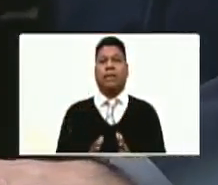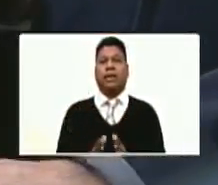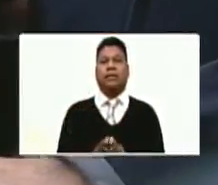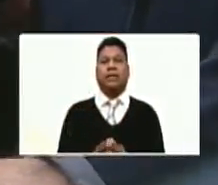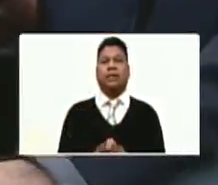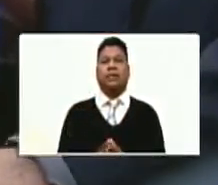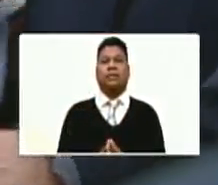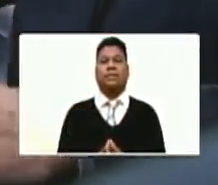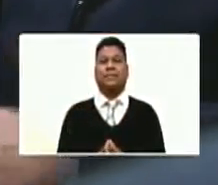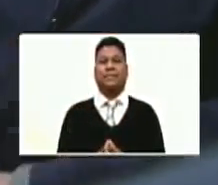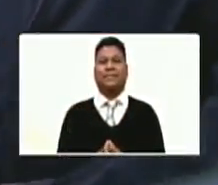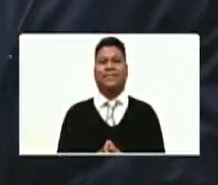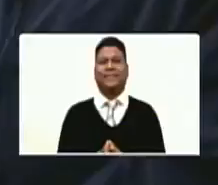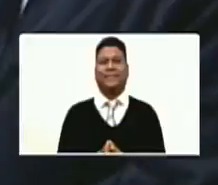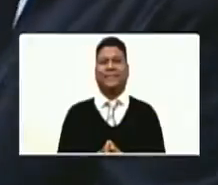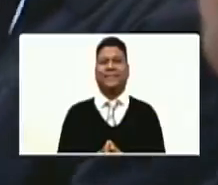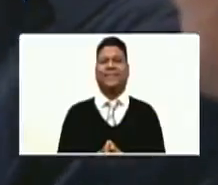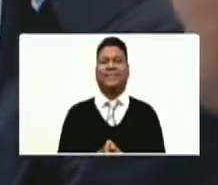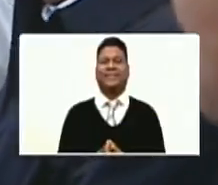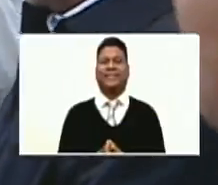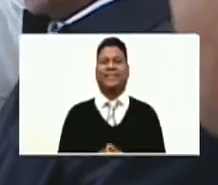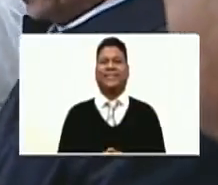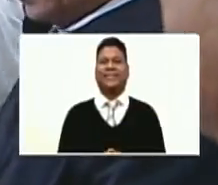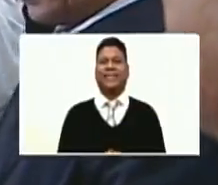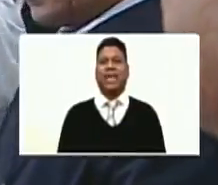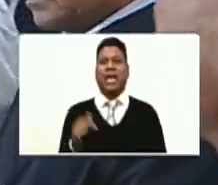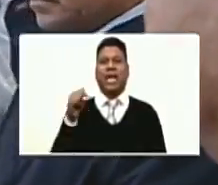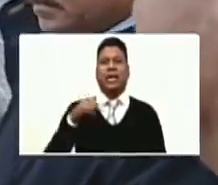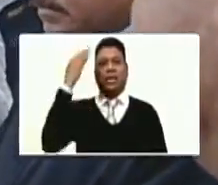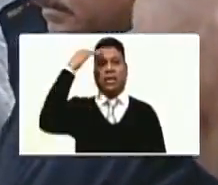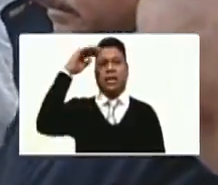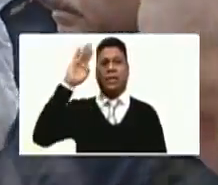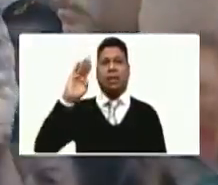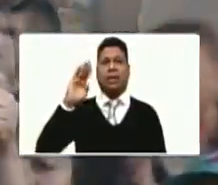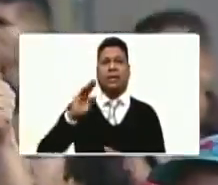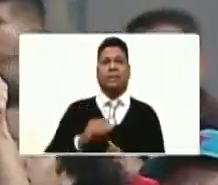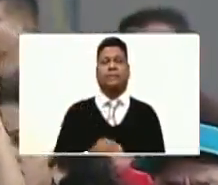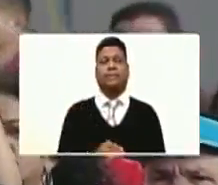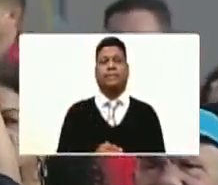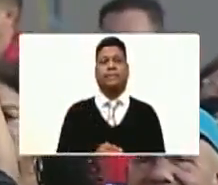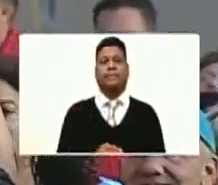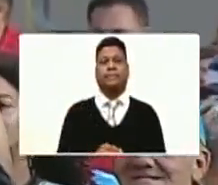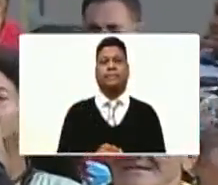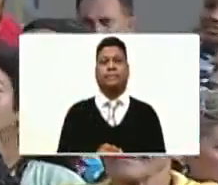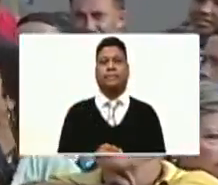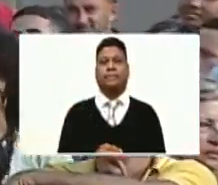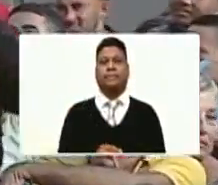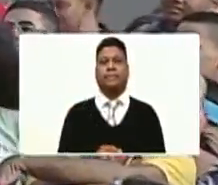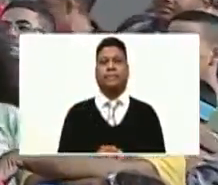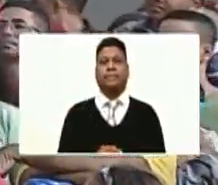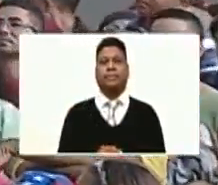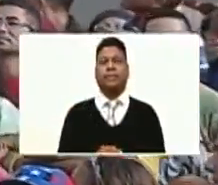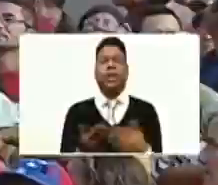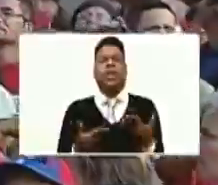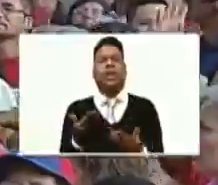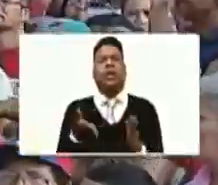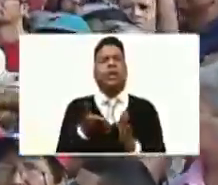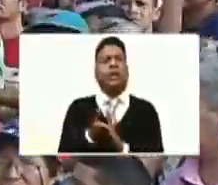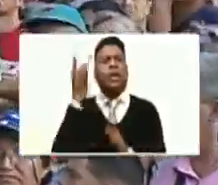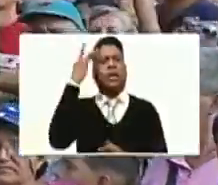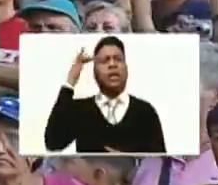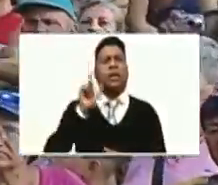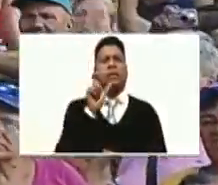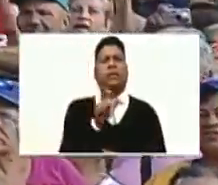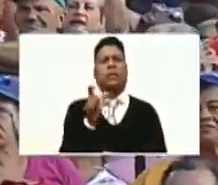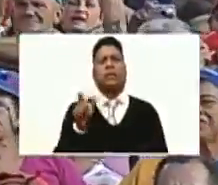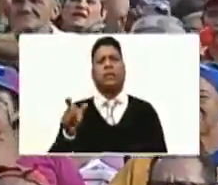él fundamentalmente hoy en La Habana se está a punto de firmar los acuerdos de paz. ¿Cuál cree usted que es el